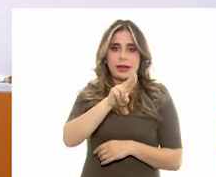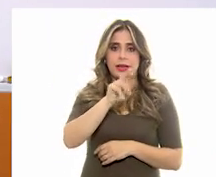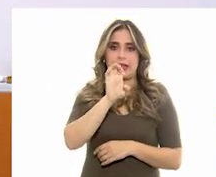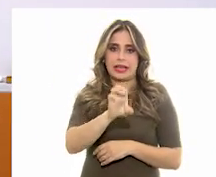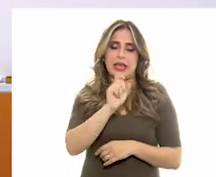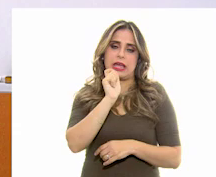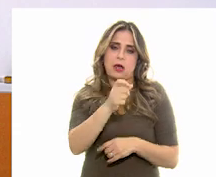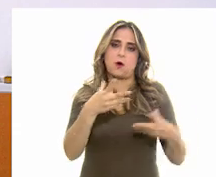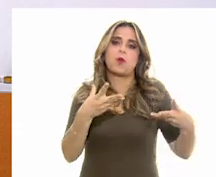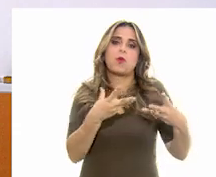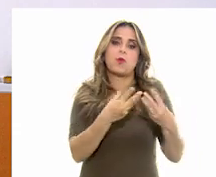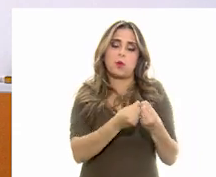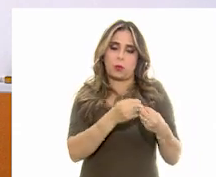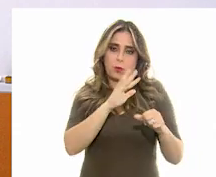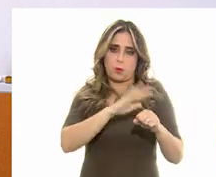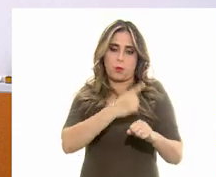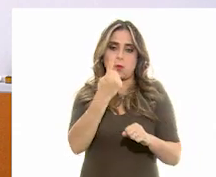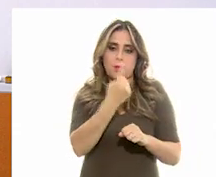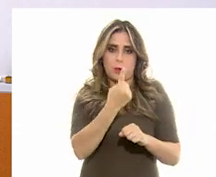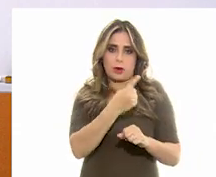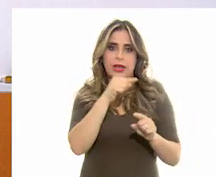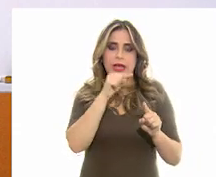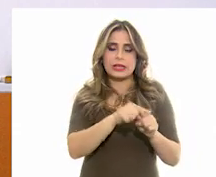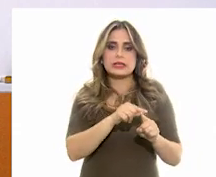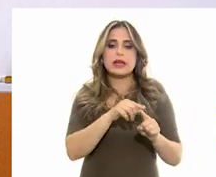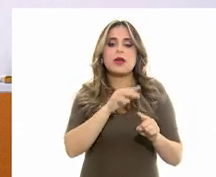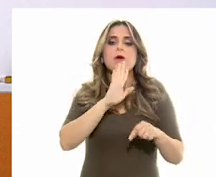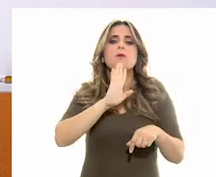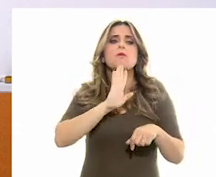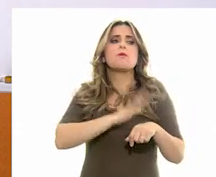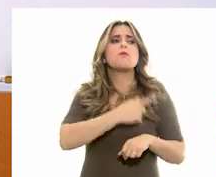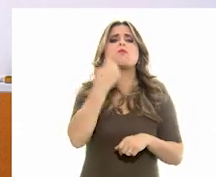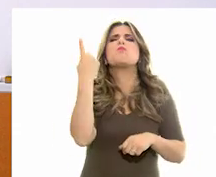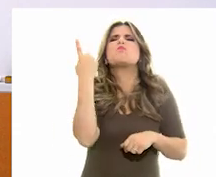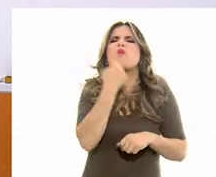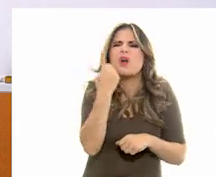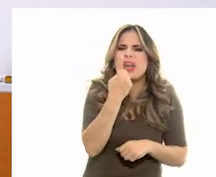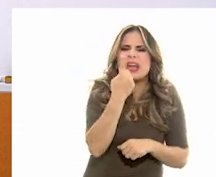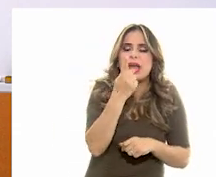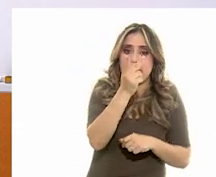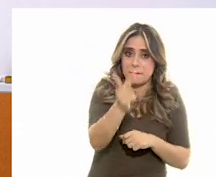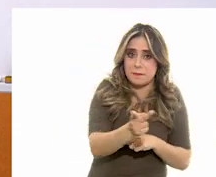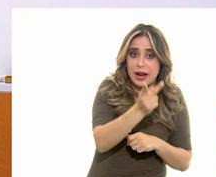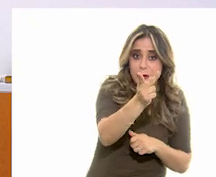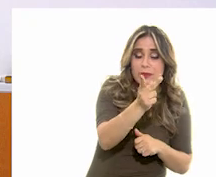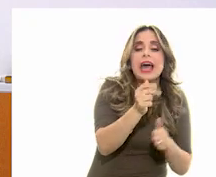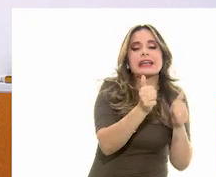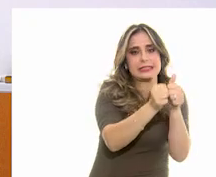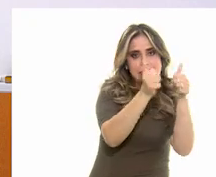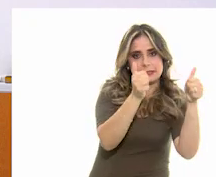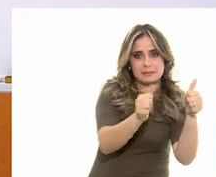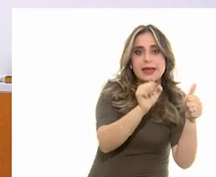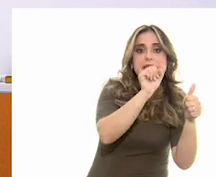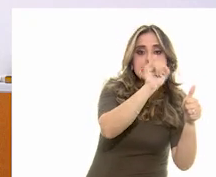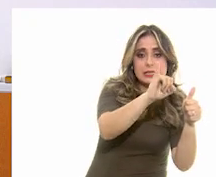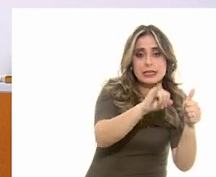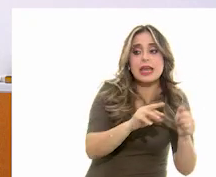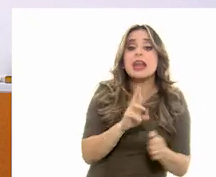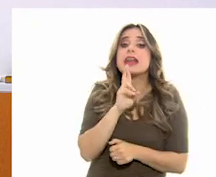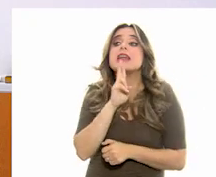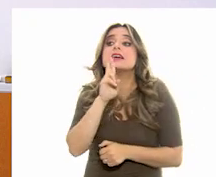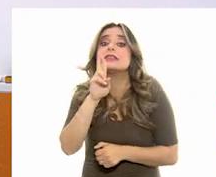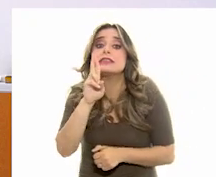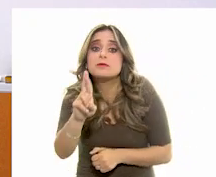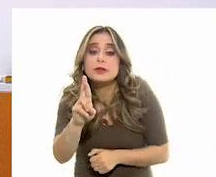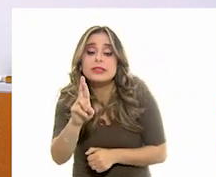Porque es la respuesta del por qué son herbívoros. Ajá. ¿Por qué? Separado